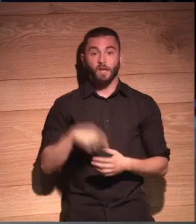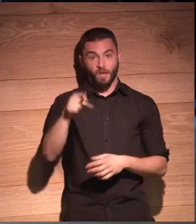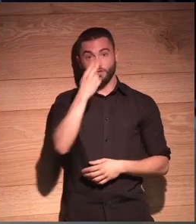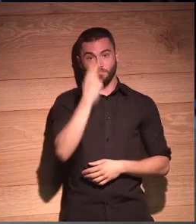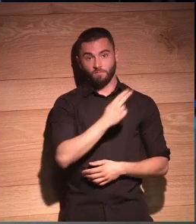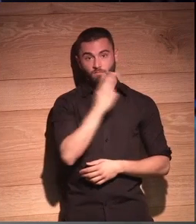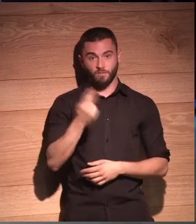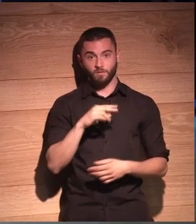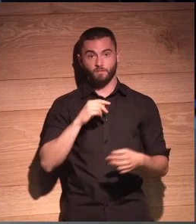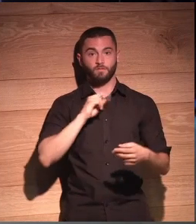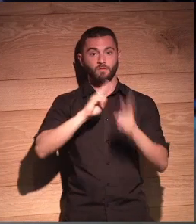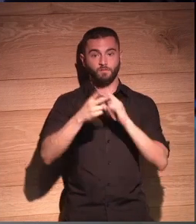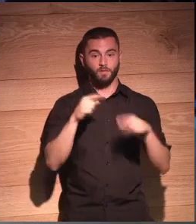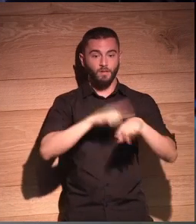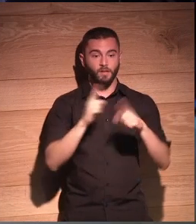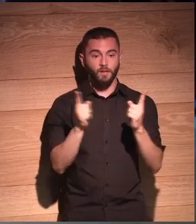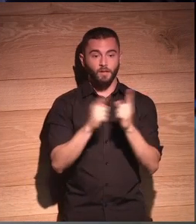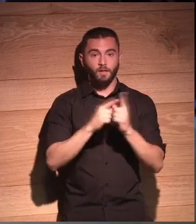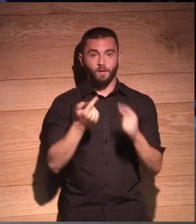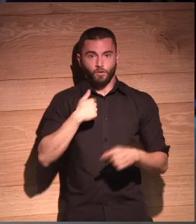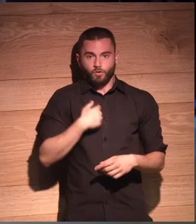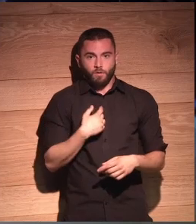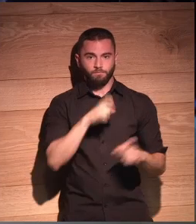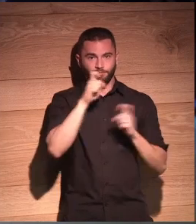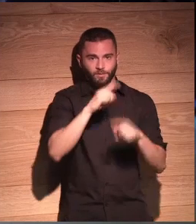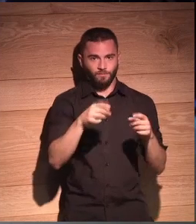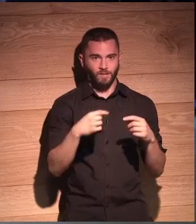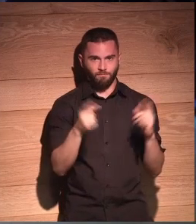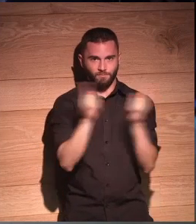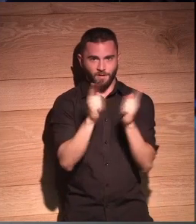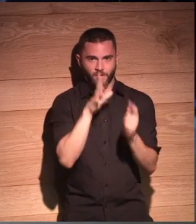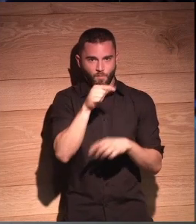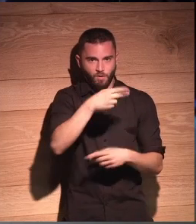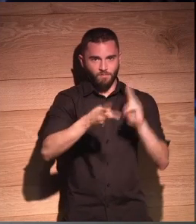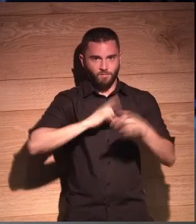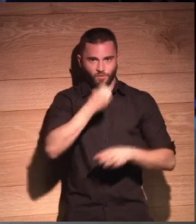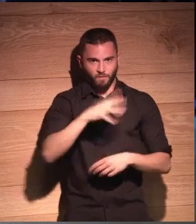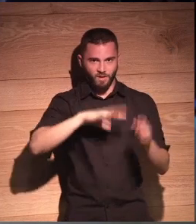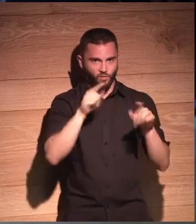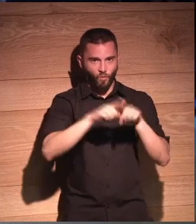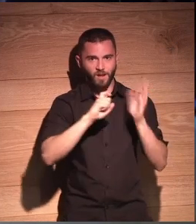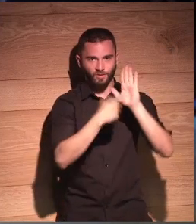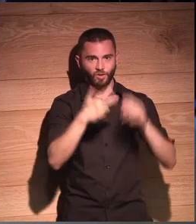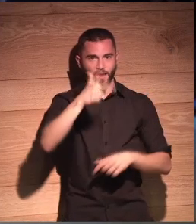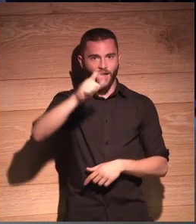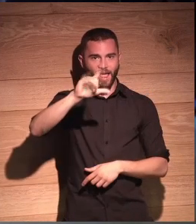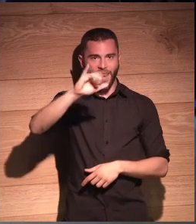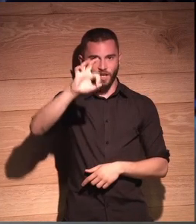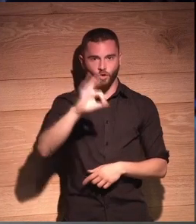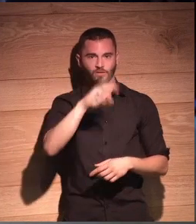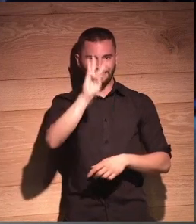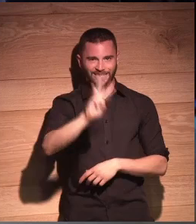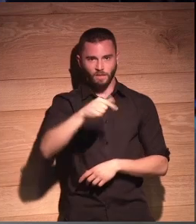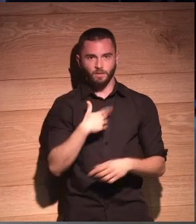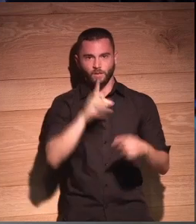que van a responder breve. Puede ser muy breve porque lo habéis hecho tan bien que ya la habéis medio respondido, como todas. Pues pero bueno, como mencionasteis antes el Helio 3 y las